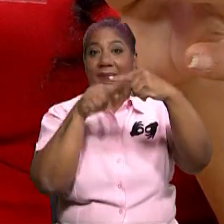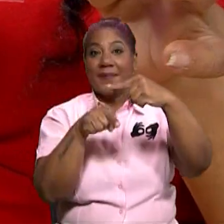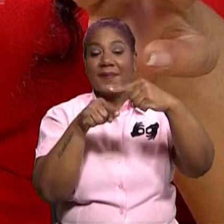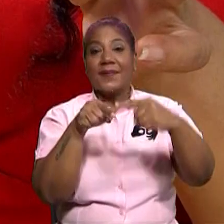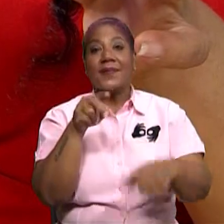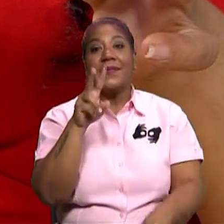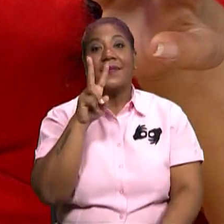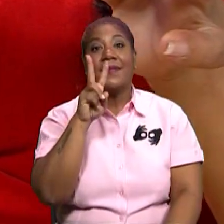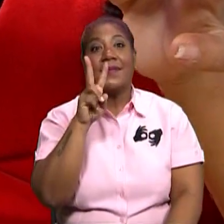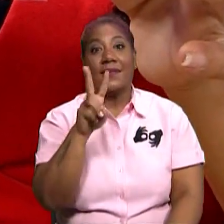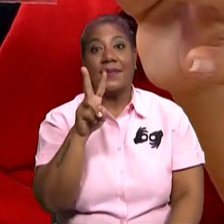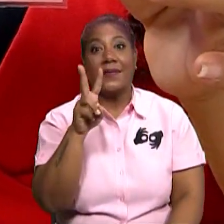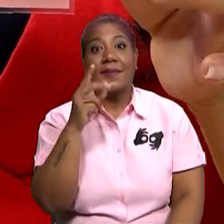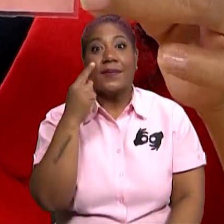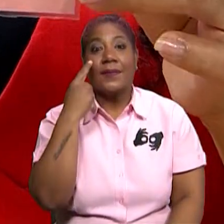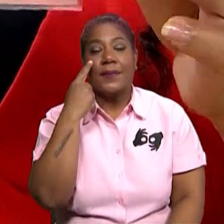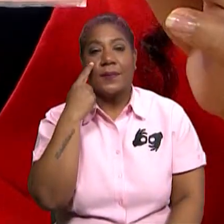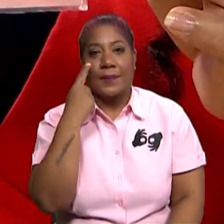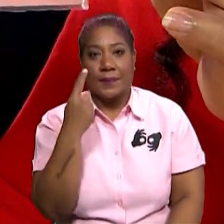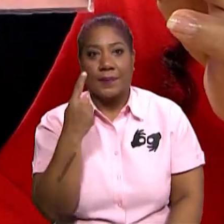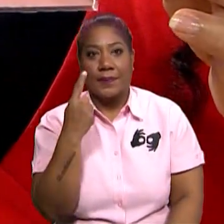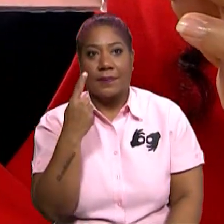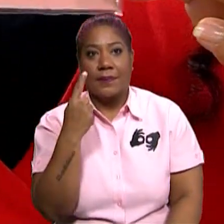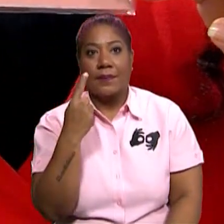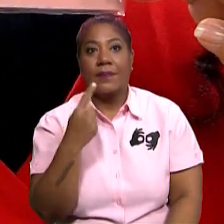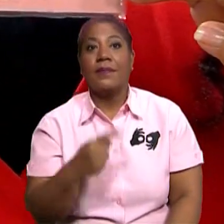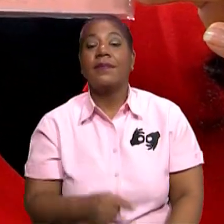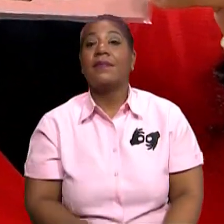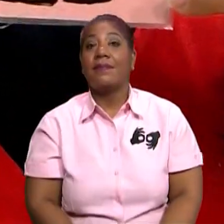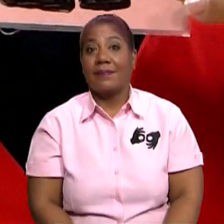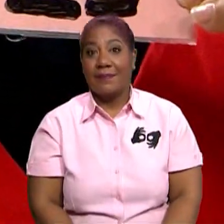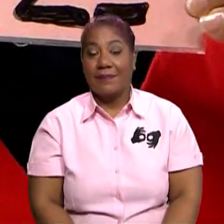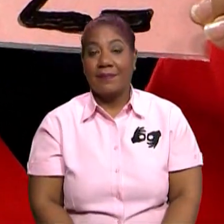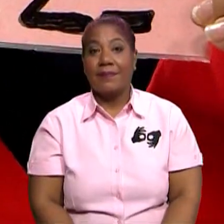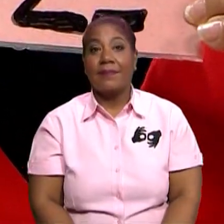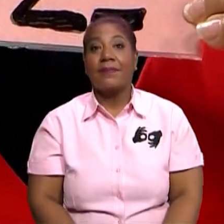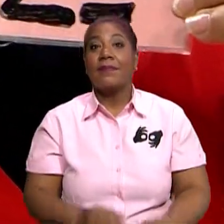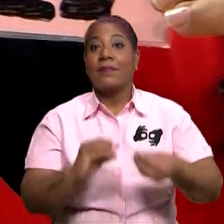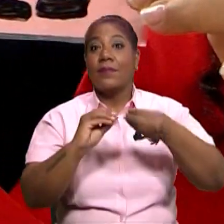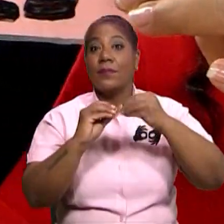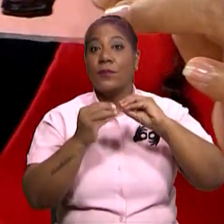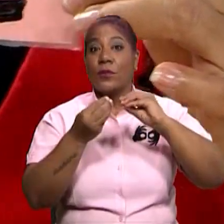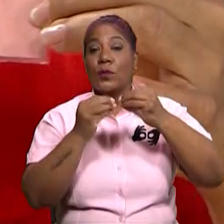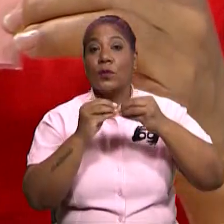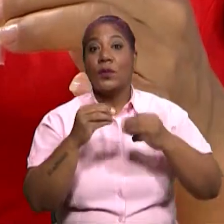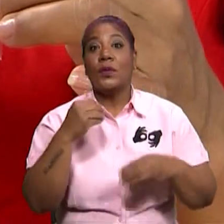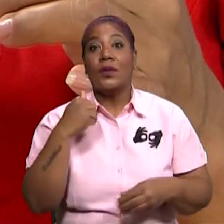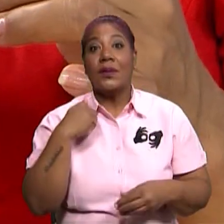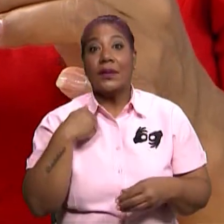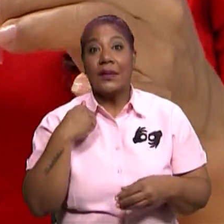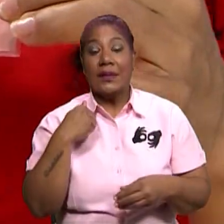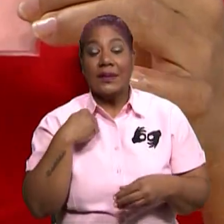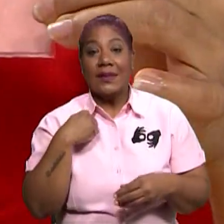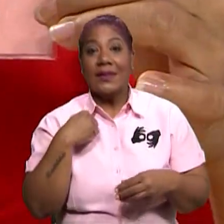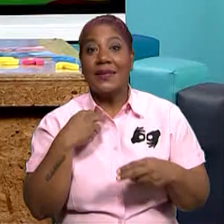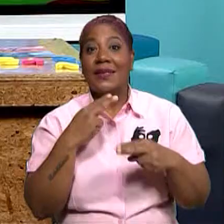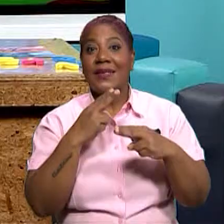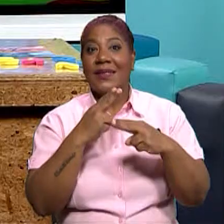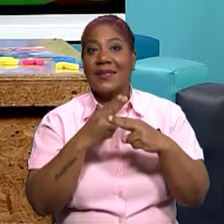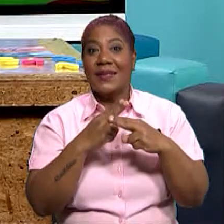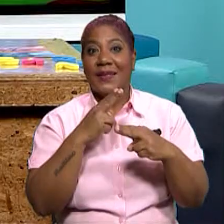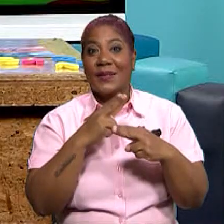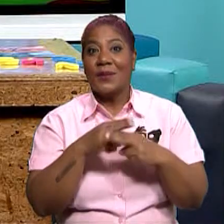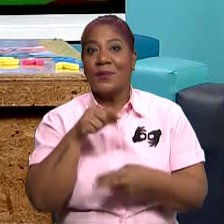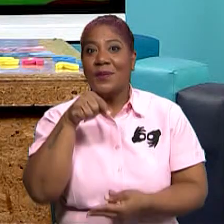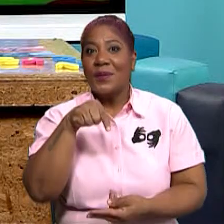quiero que aprendamos a ver algo importante. Estos números tienen nombre. Así que ahora vamos a ver esos